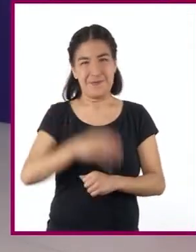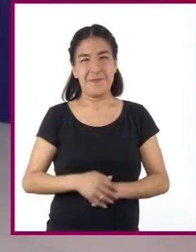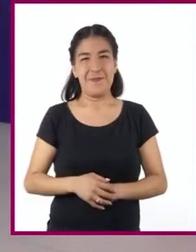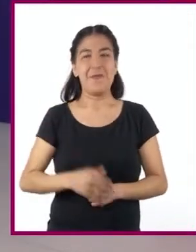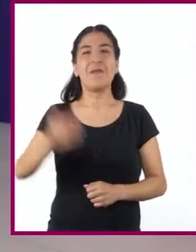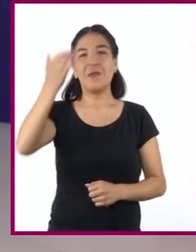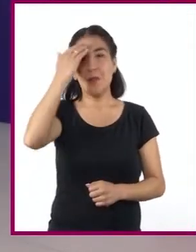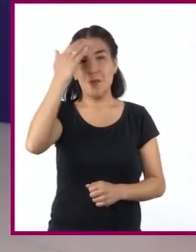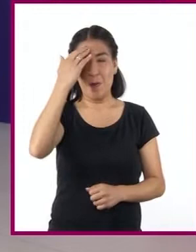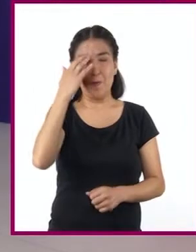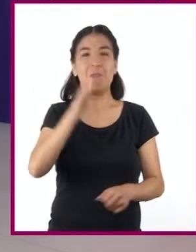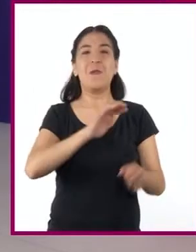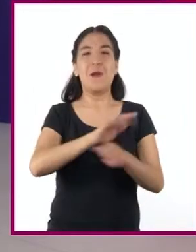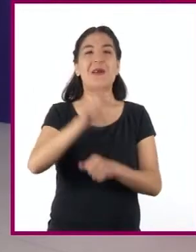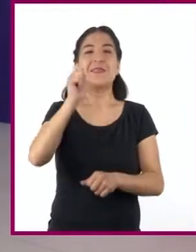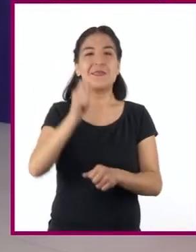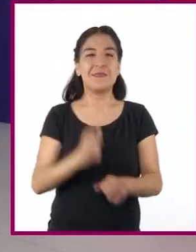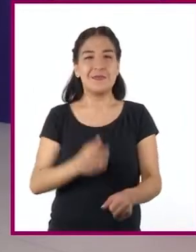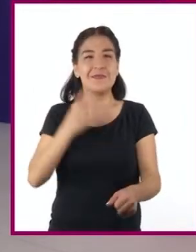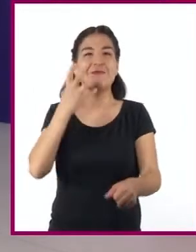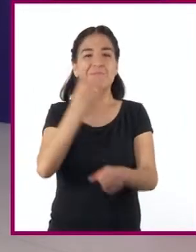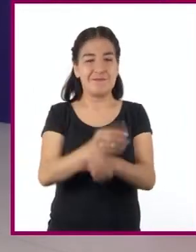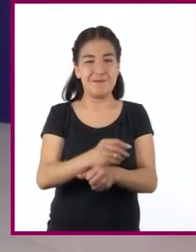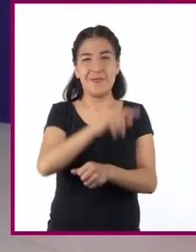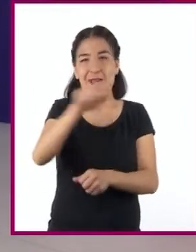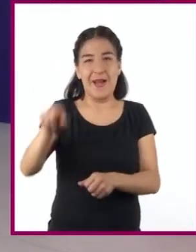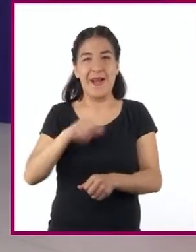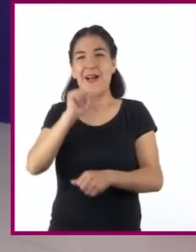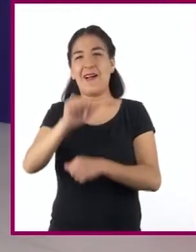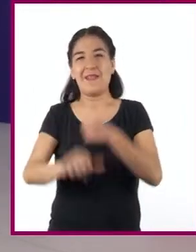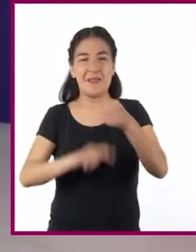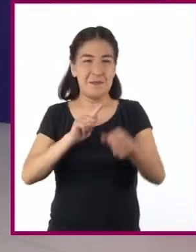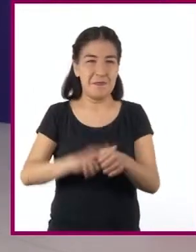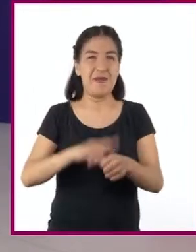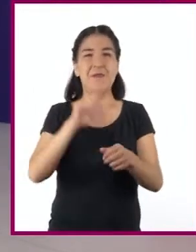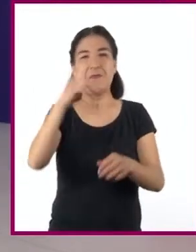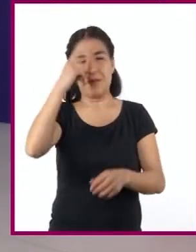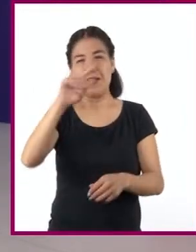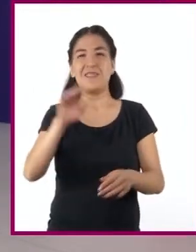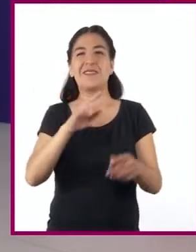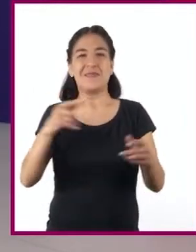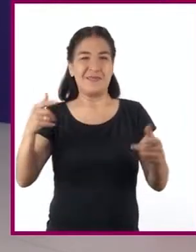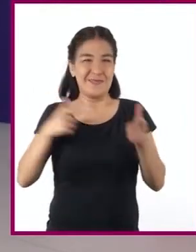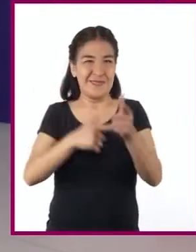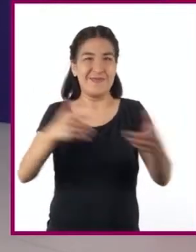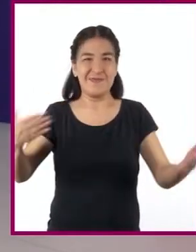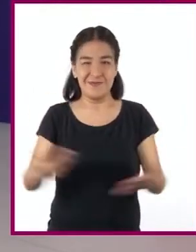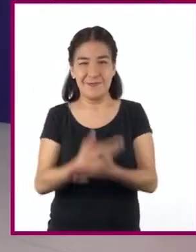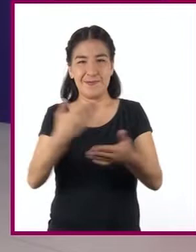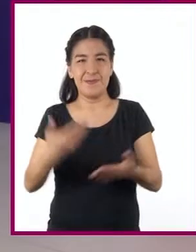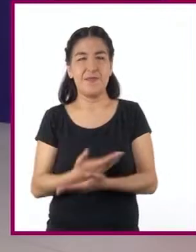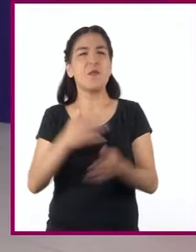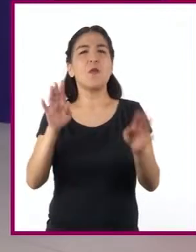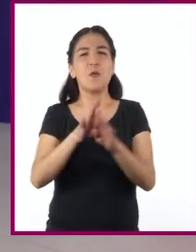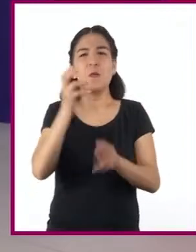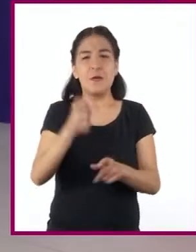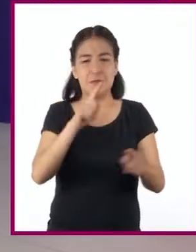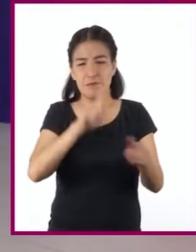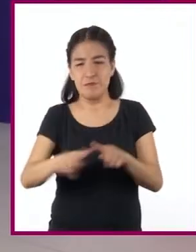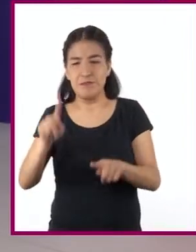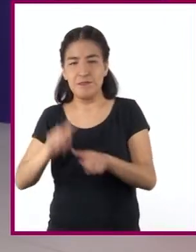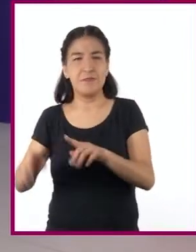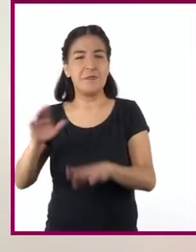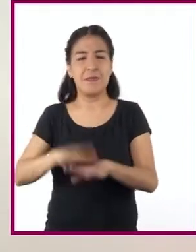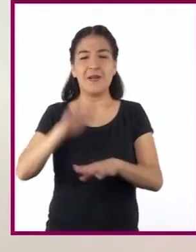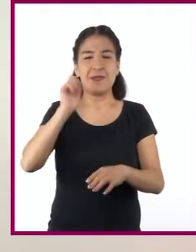Conoceremos algunas de las adaptaciones de distintos organismos asociadas a la reproducción y cómo éstas varían enormemente con